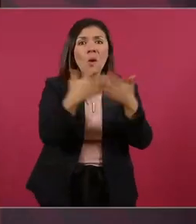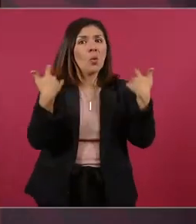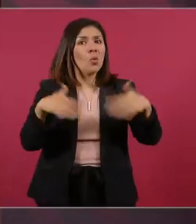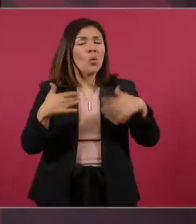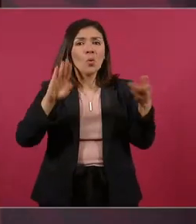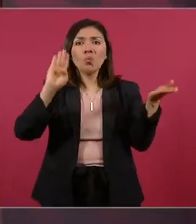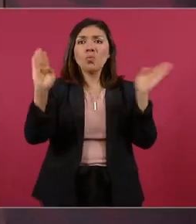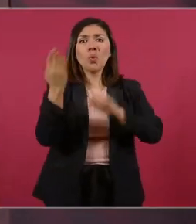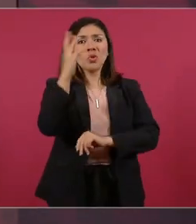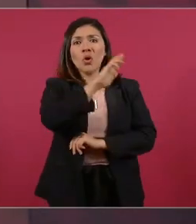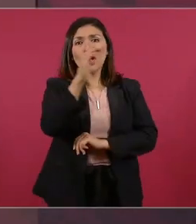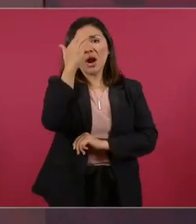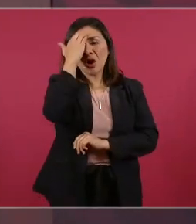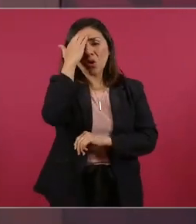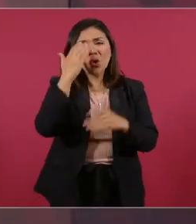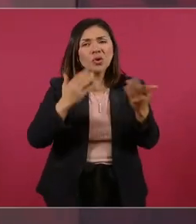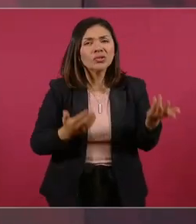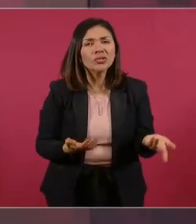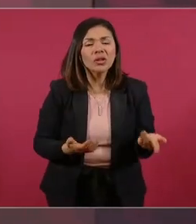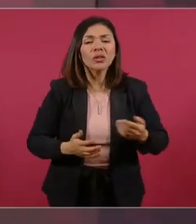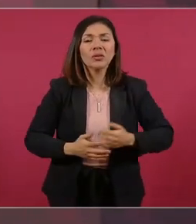Un